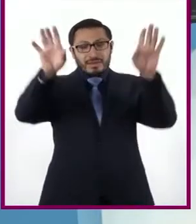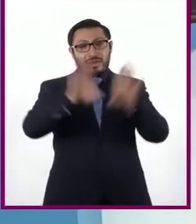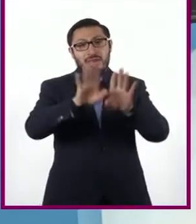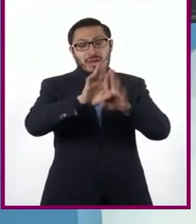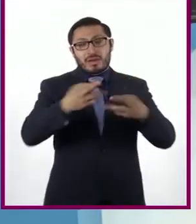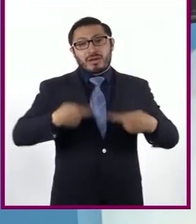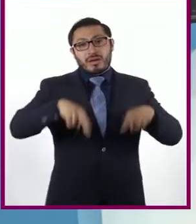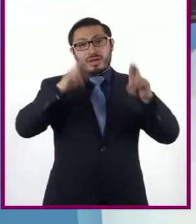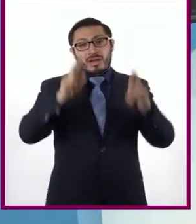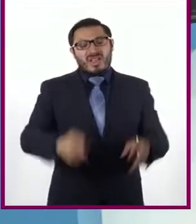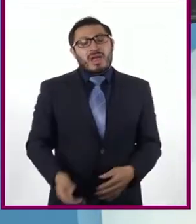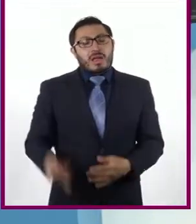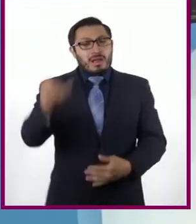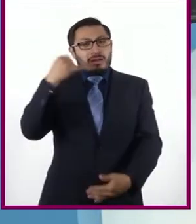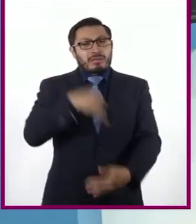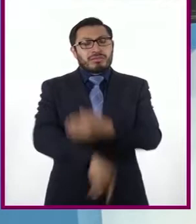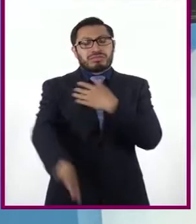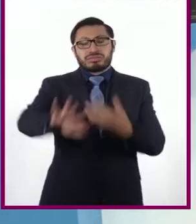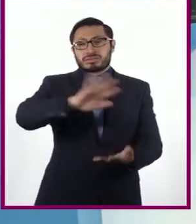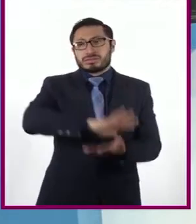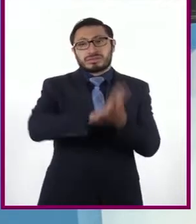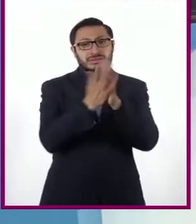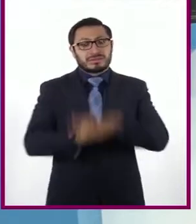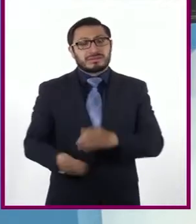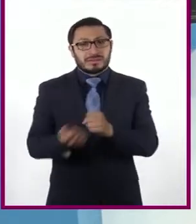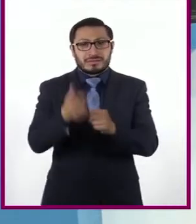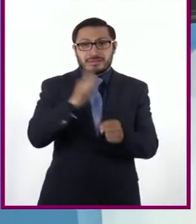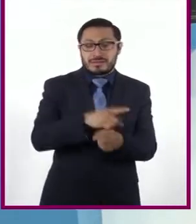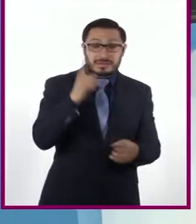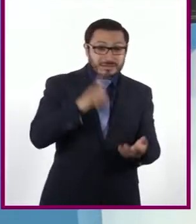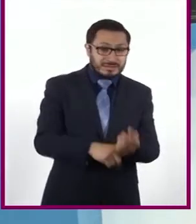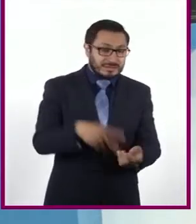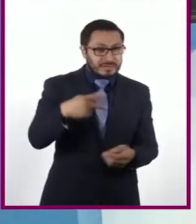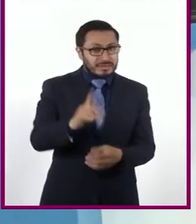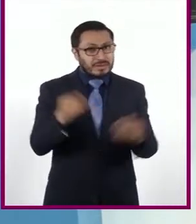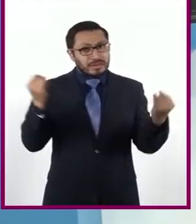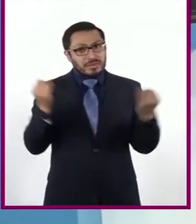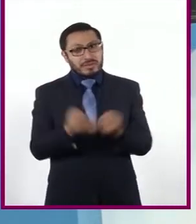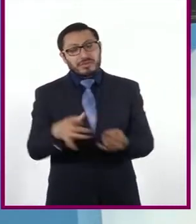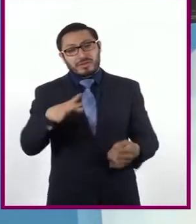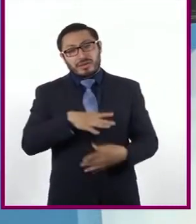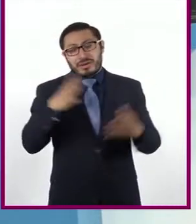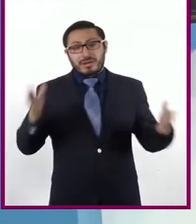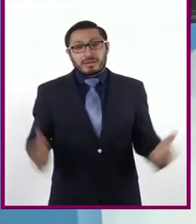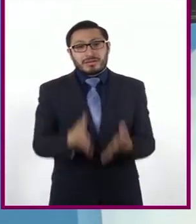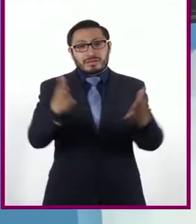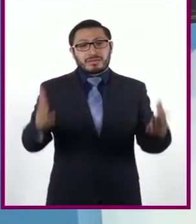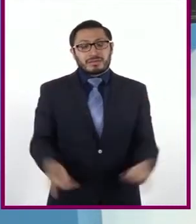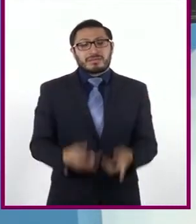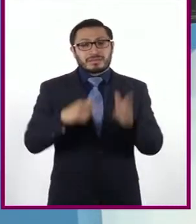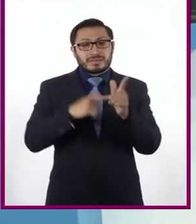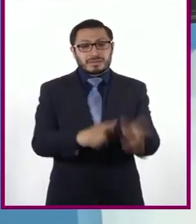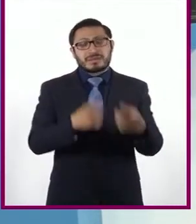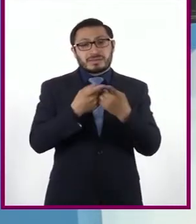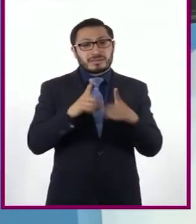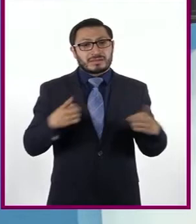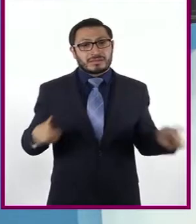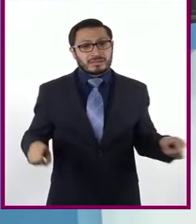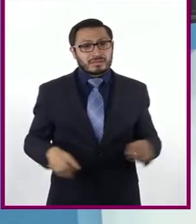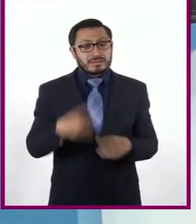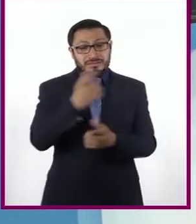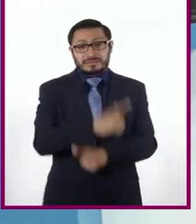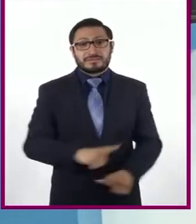profundas transformaciones en las sociedades, pero al mismo tiempo contribuyeron a su continuo desarrollo.